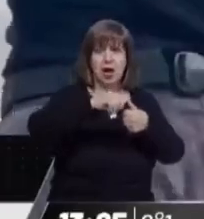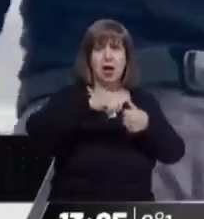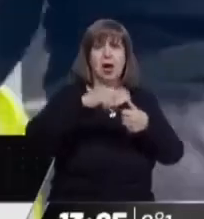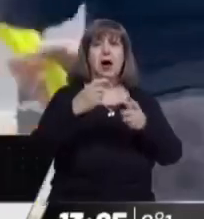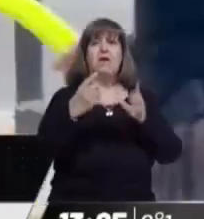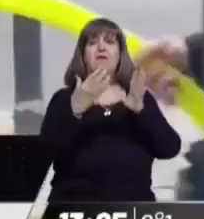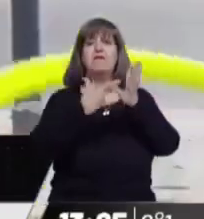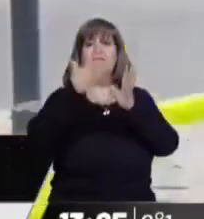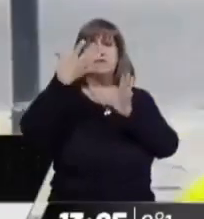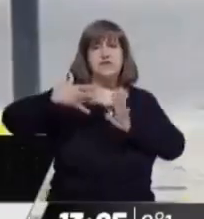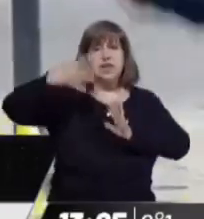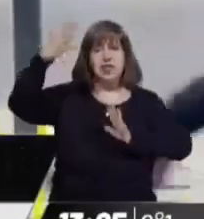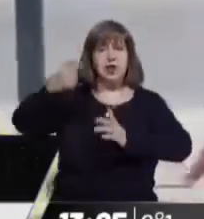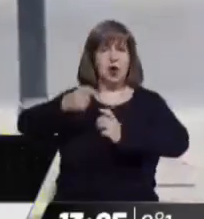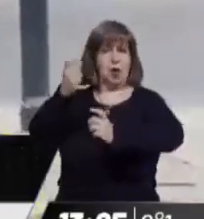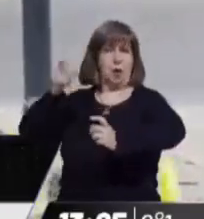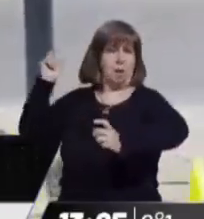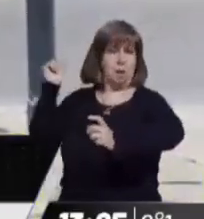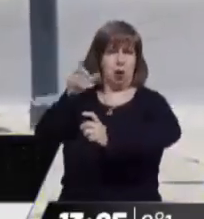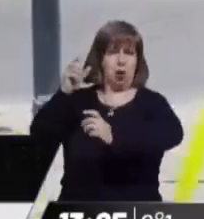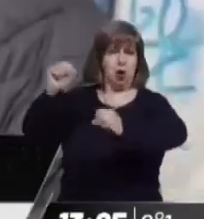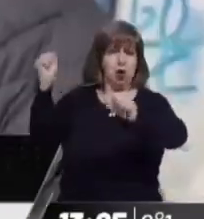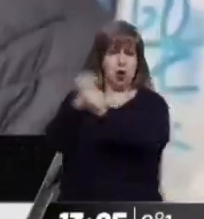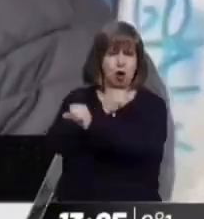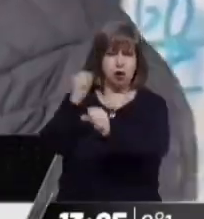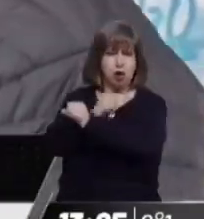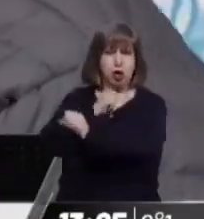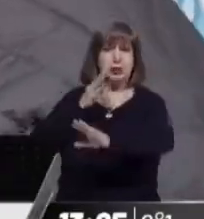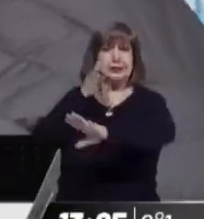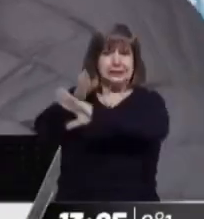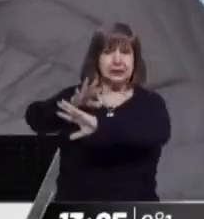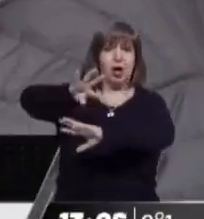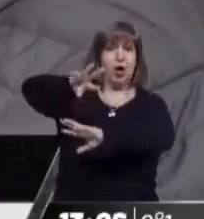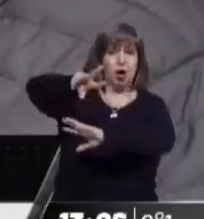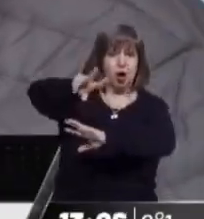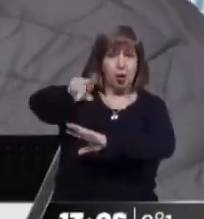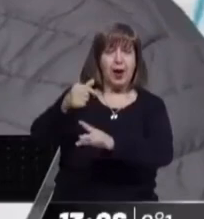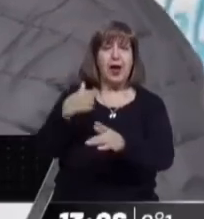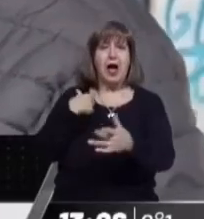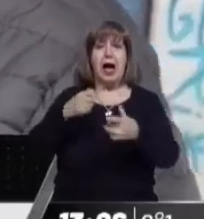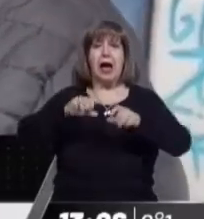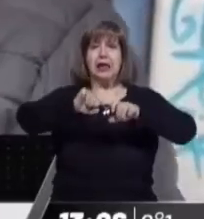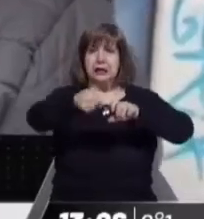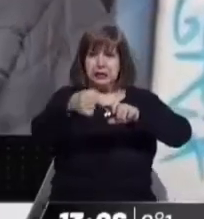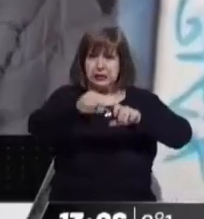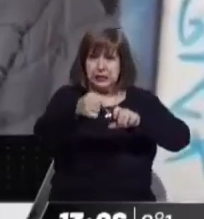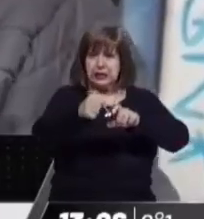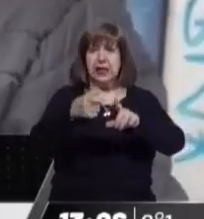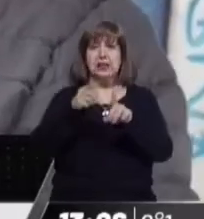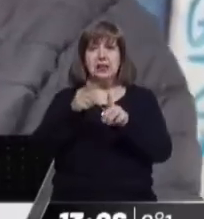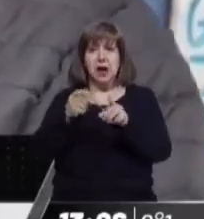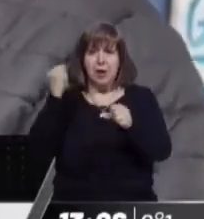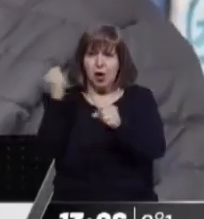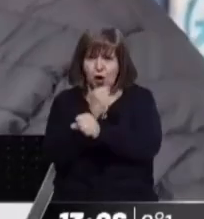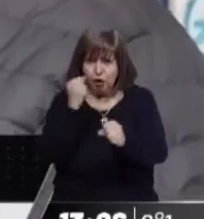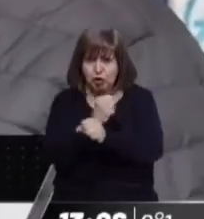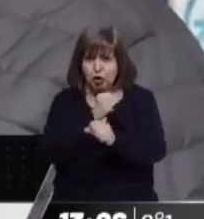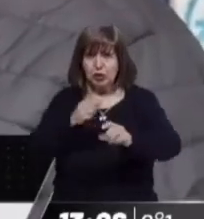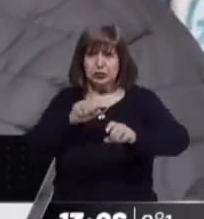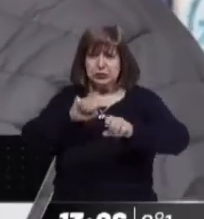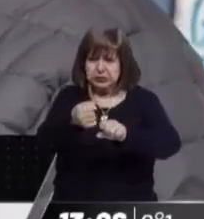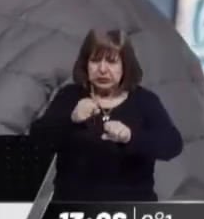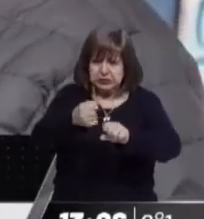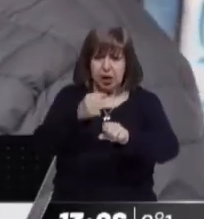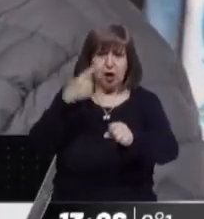rotas se han producido robos forcejeos hay permanent forcejeos de cerraduras entonces necesitamos por